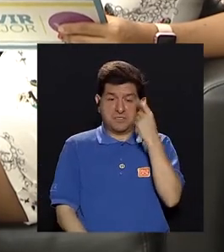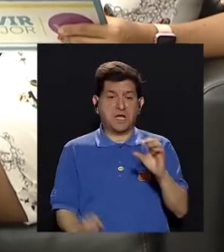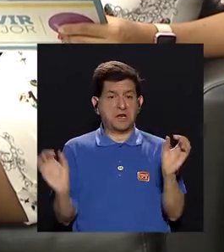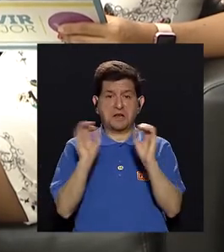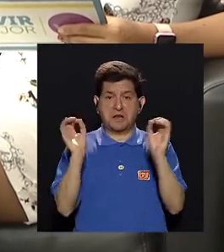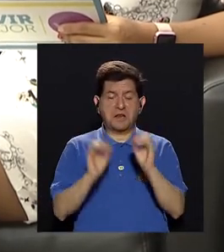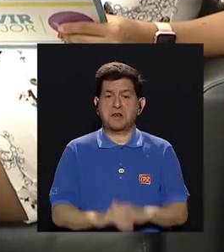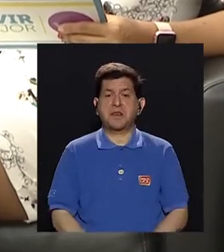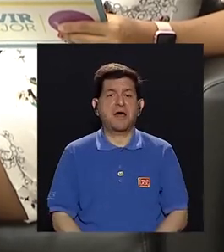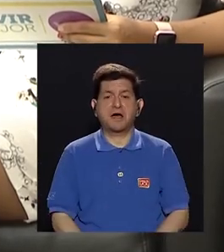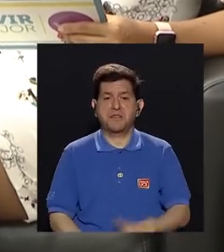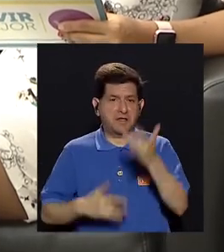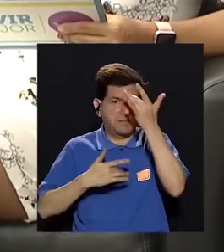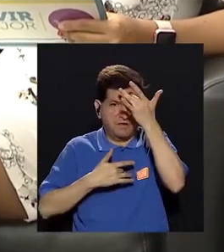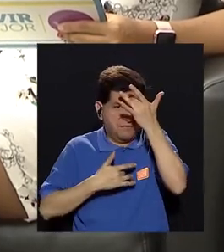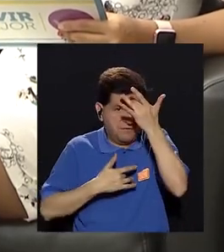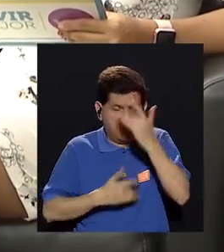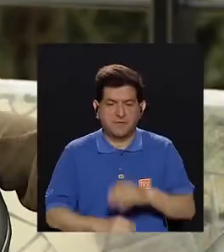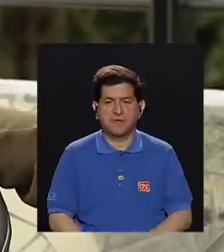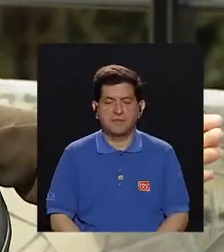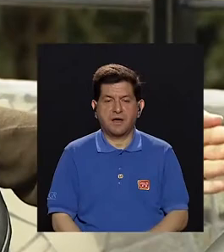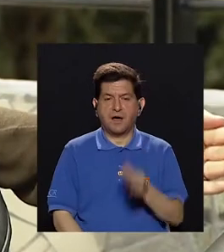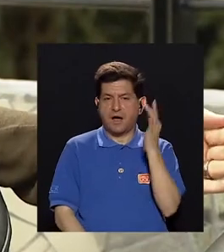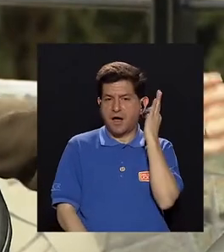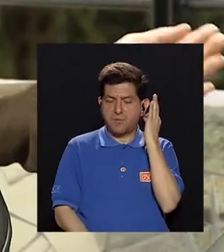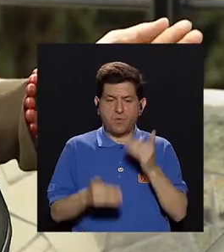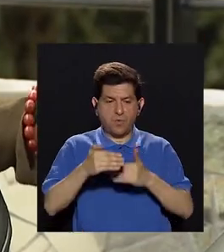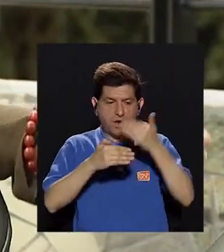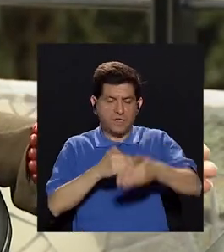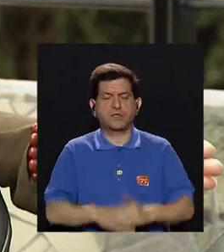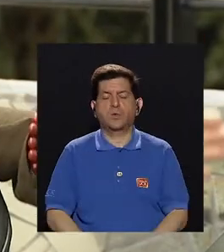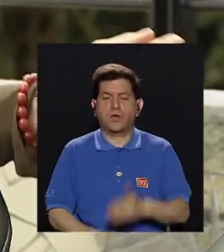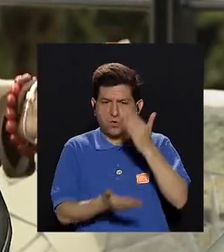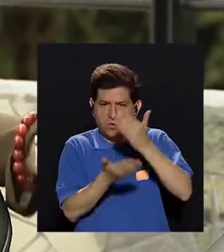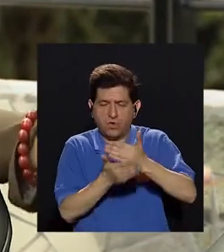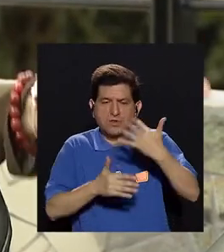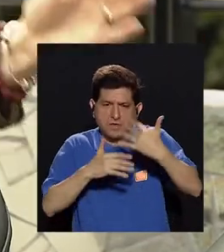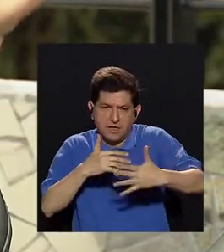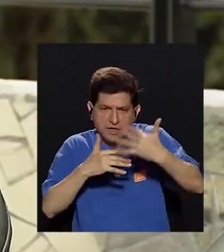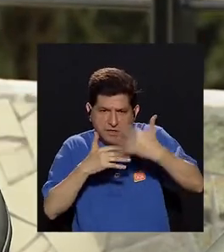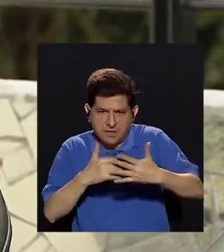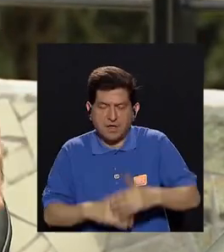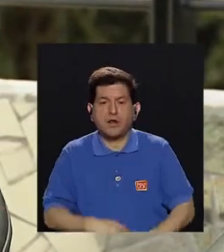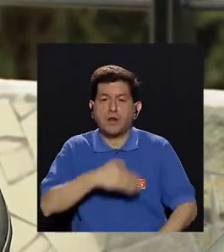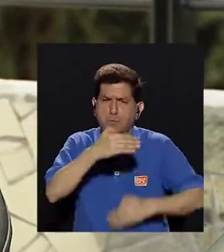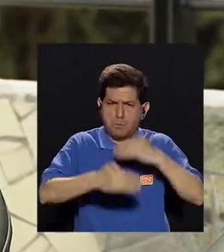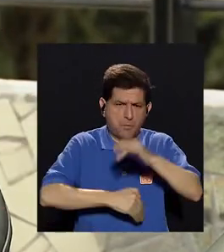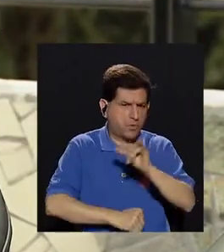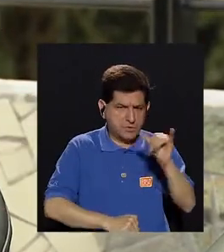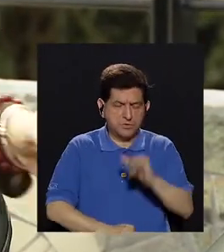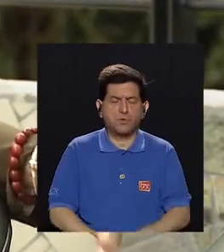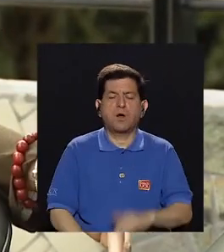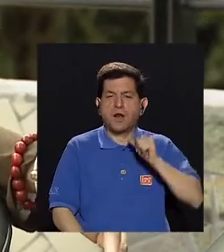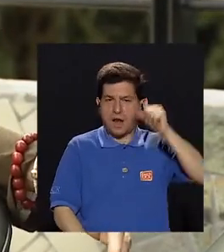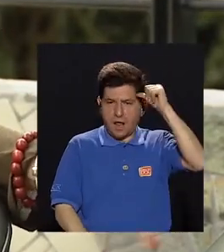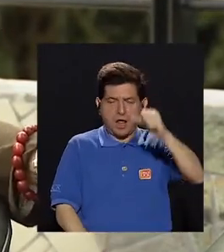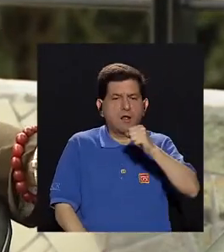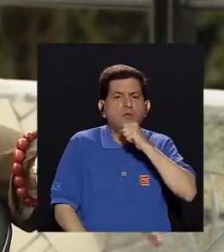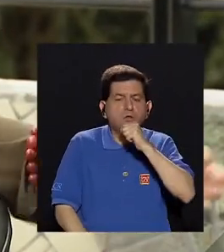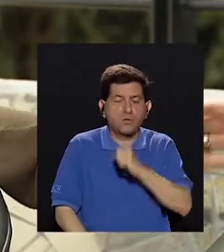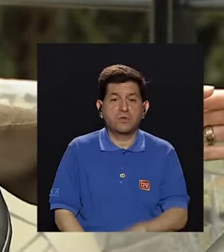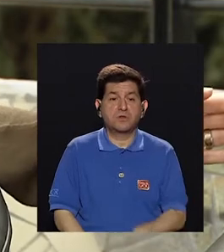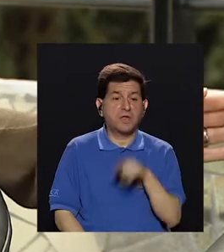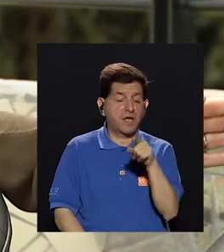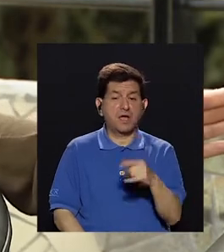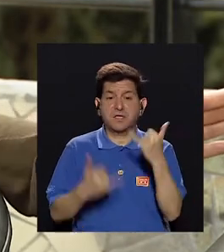asexuados y que no se enferman. Entonces son las señoras después de menopausia, en transición menopáusica, menopausia y en la etapa de adulta mayor, que